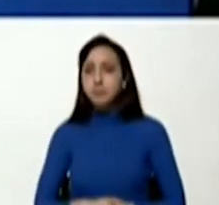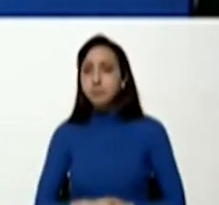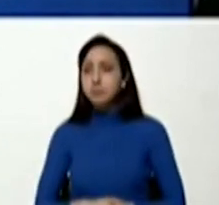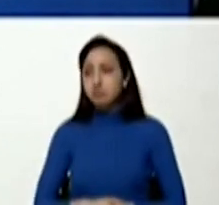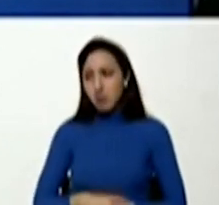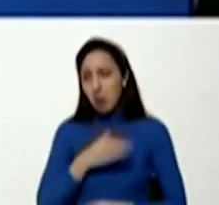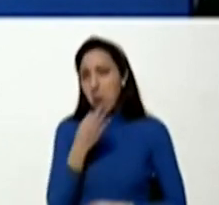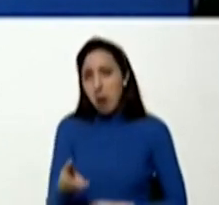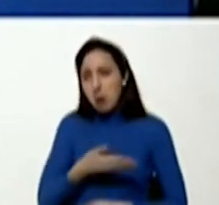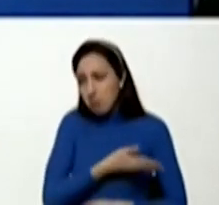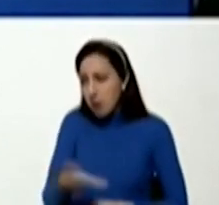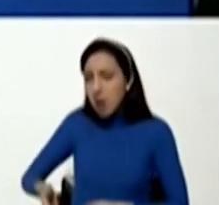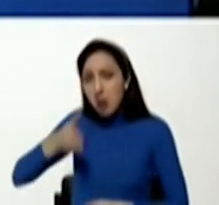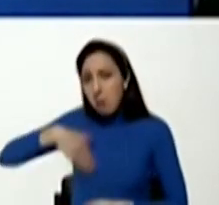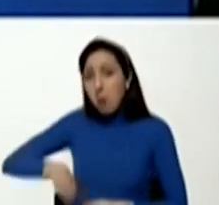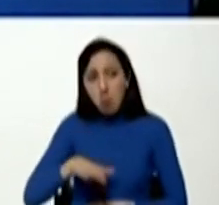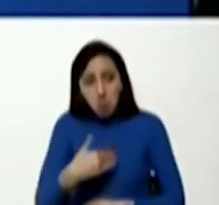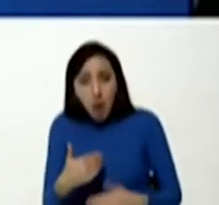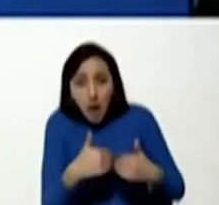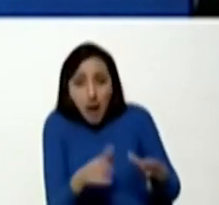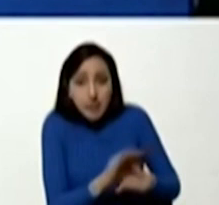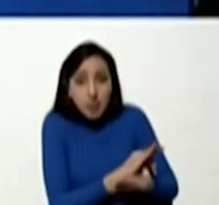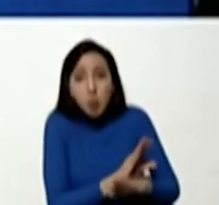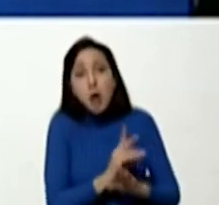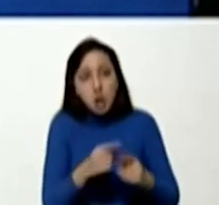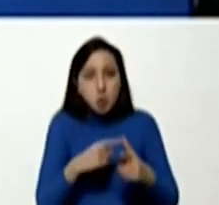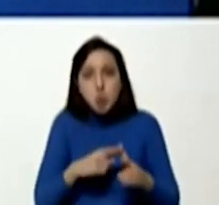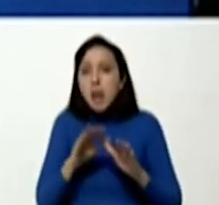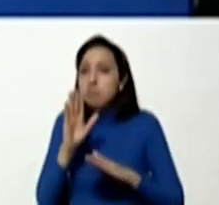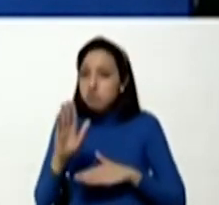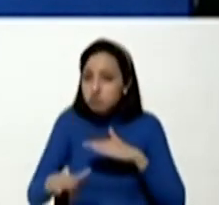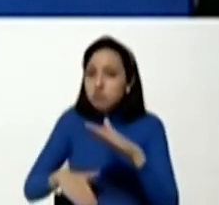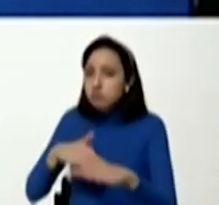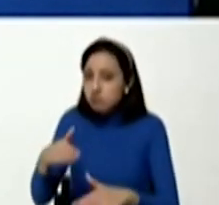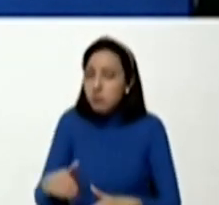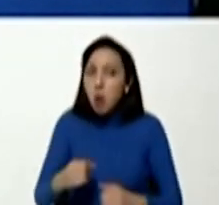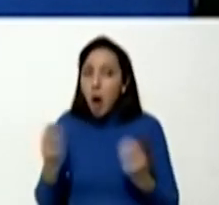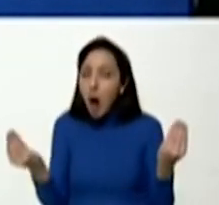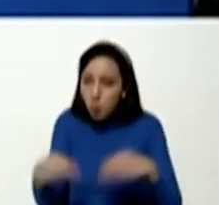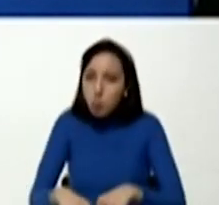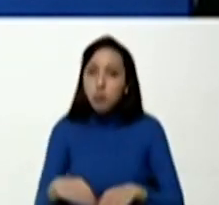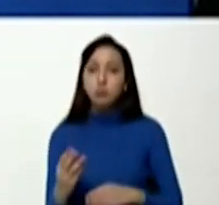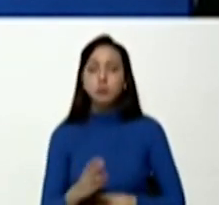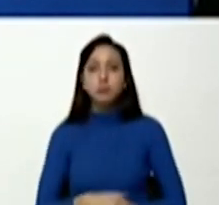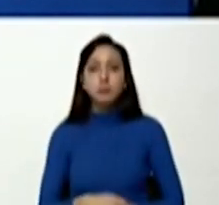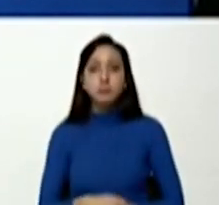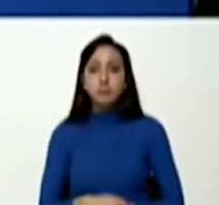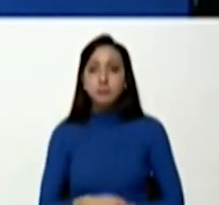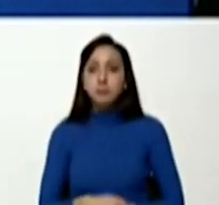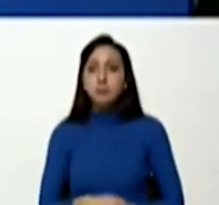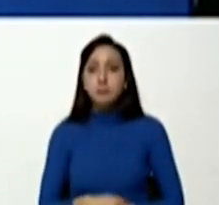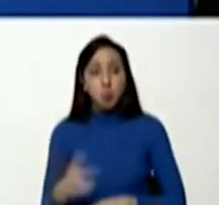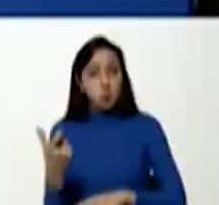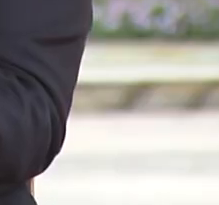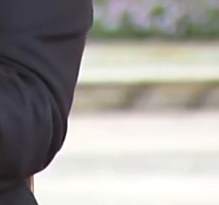es favorable para el pueblo de la frontera abrir la frontera hagamos los consensuado los